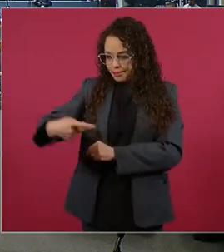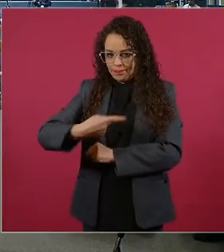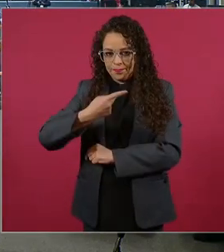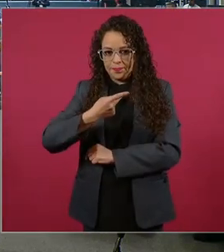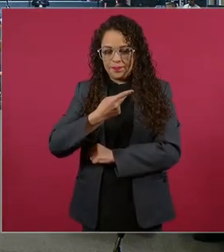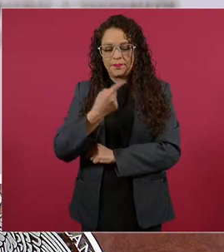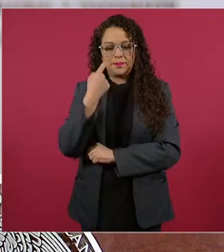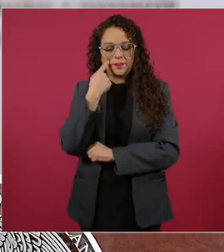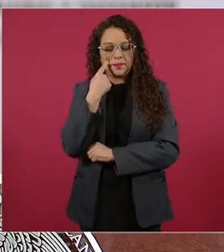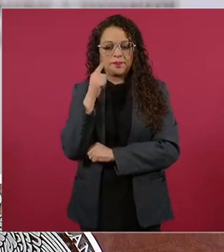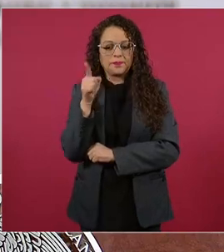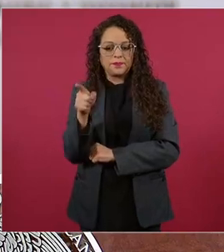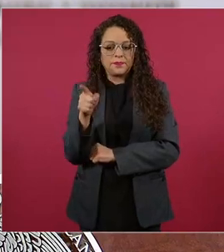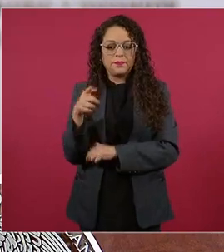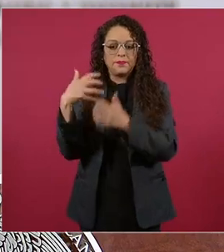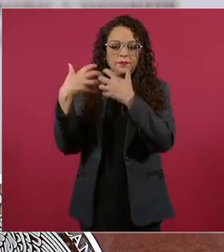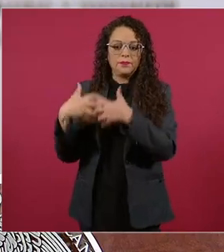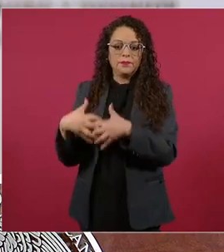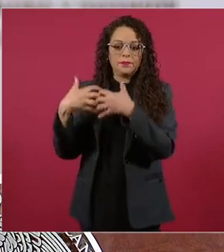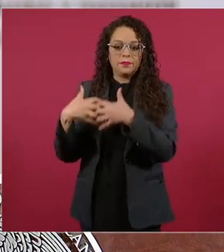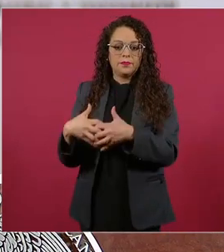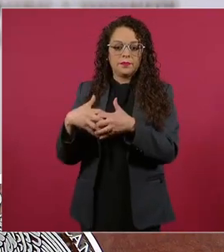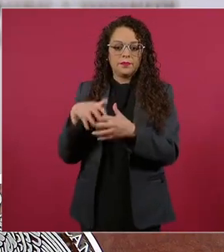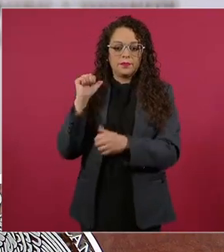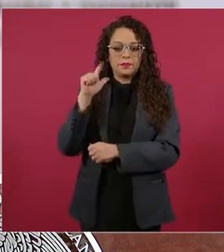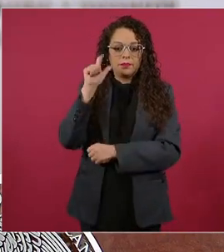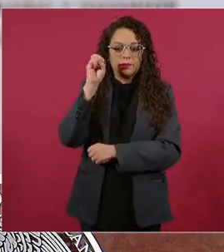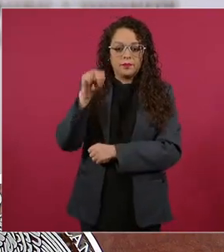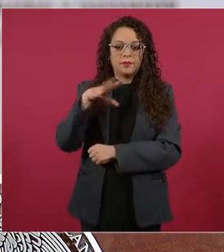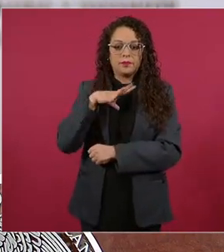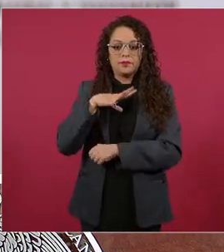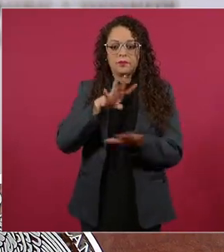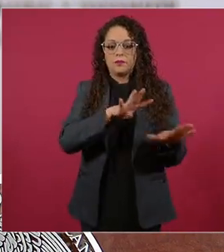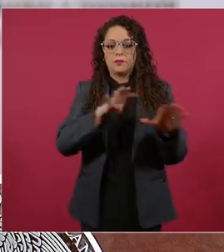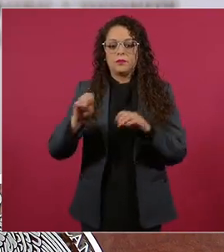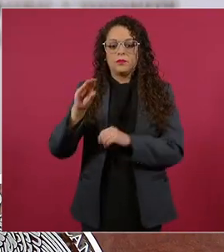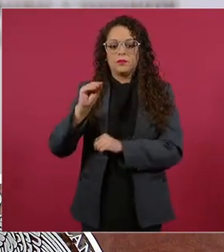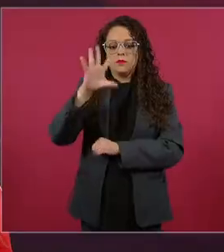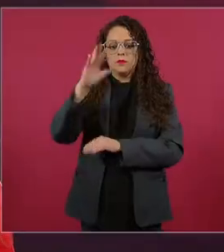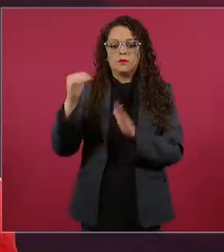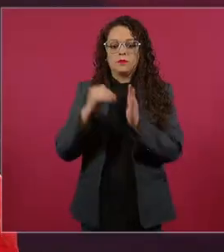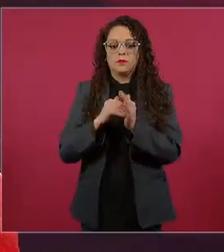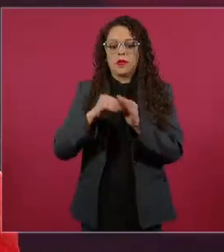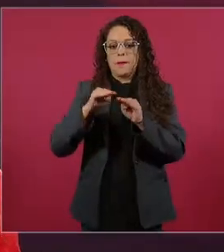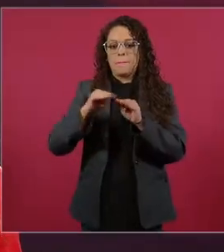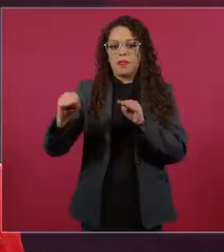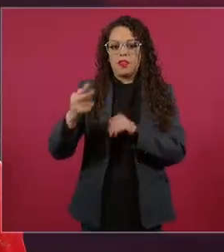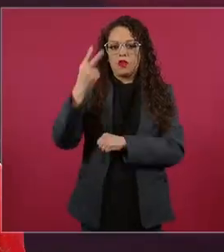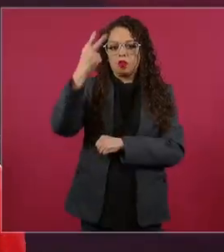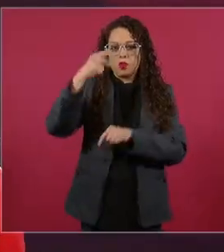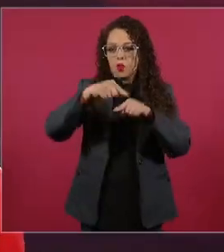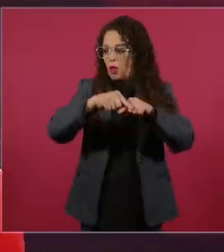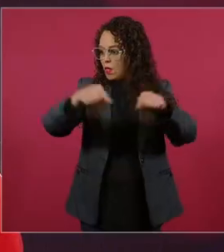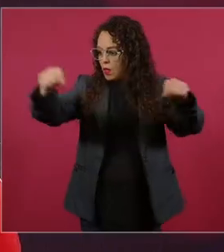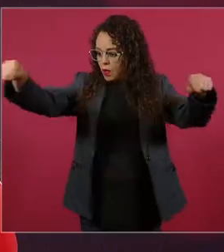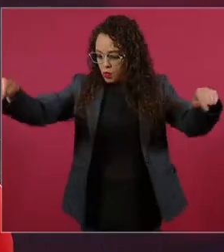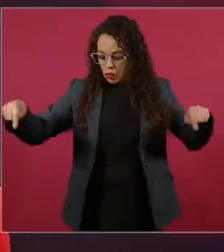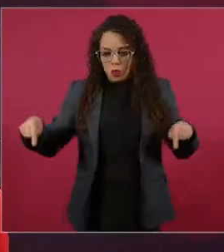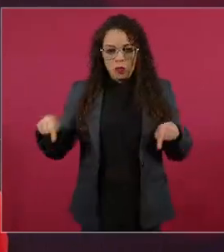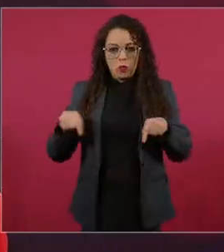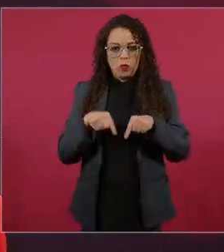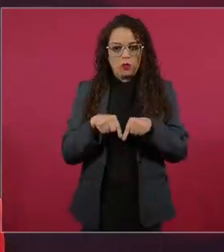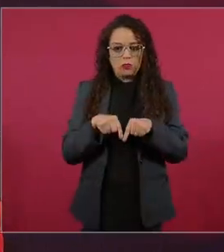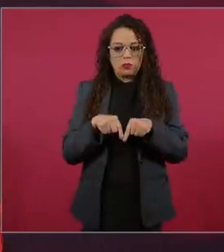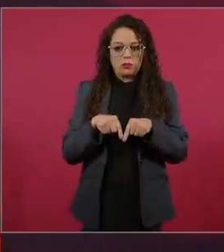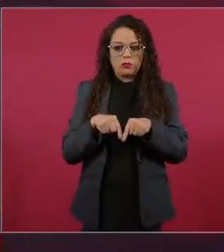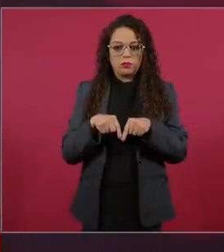la planta de Alstom en Ciudad Sahagún tiene 495 mil metros cuadrados y es de las